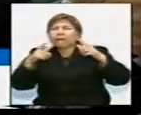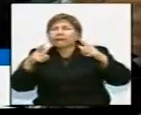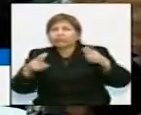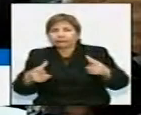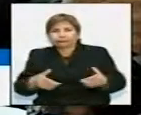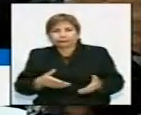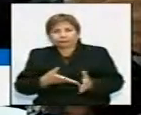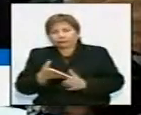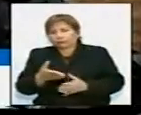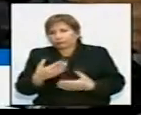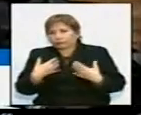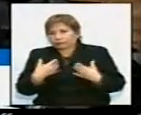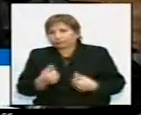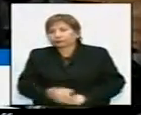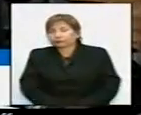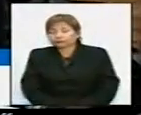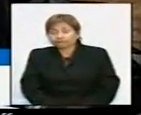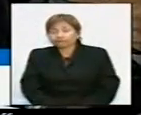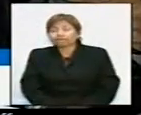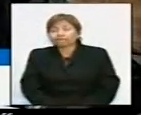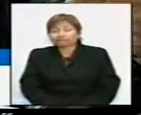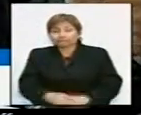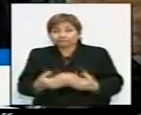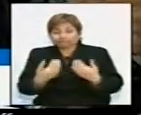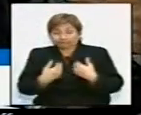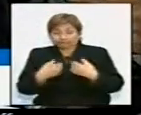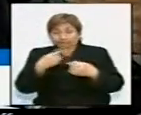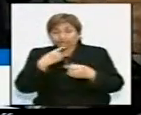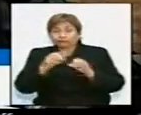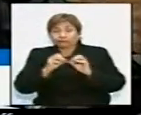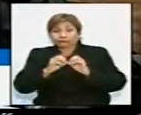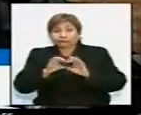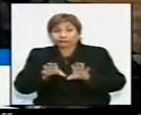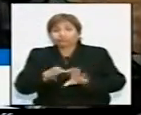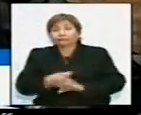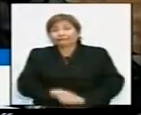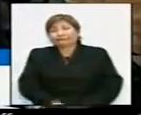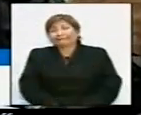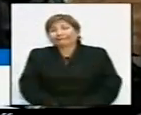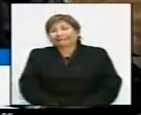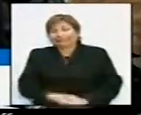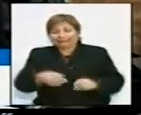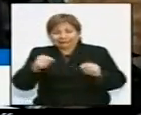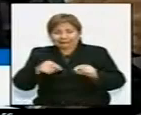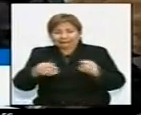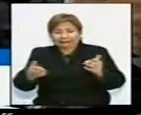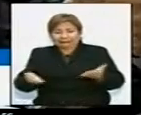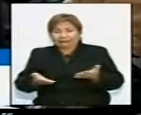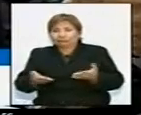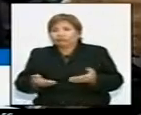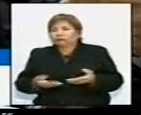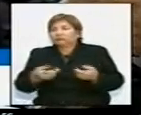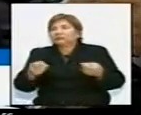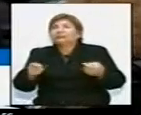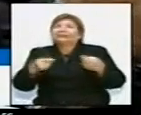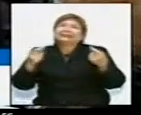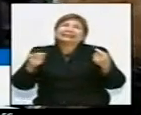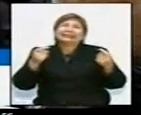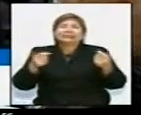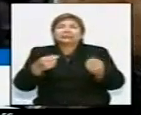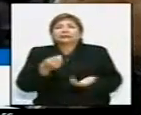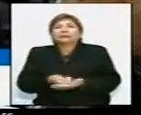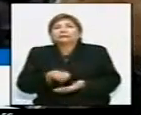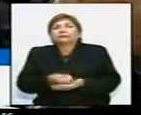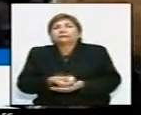el sector salud. Pero tenemos que decir claramente, presidenta, que aquí se está haciendo un festín con la